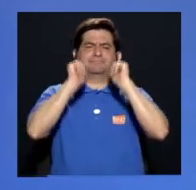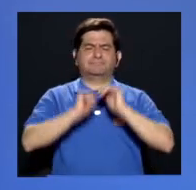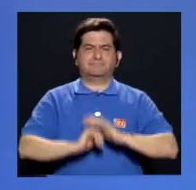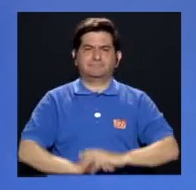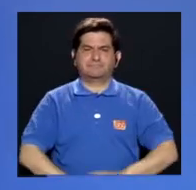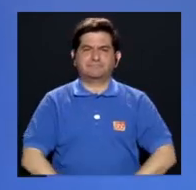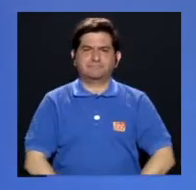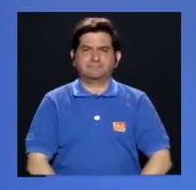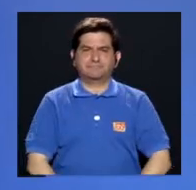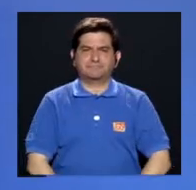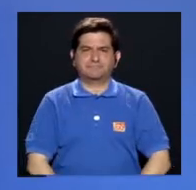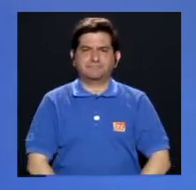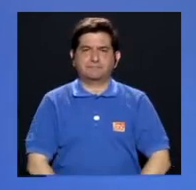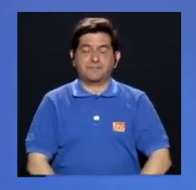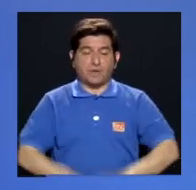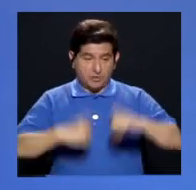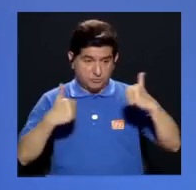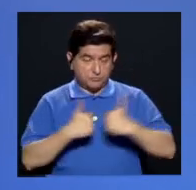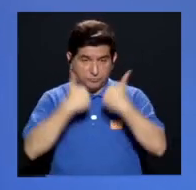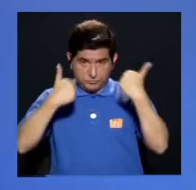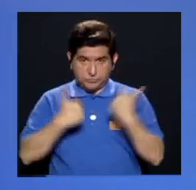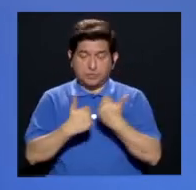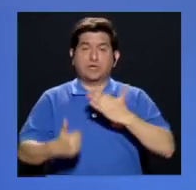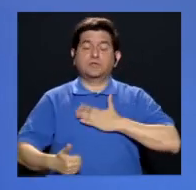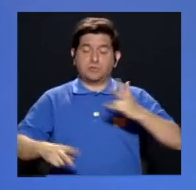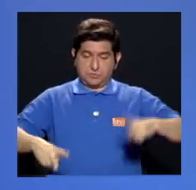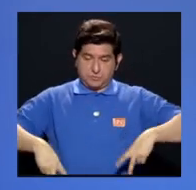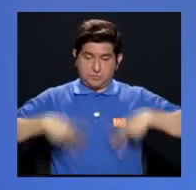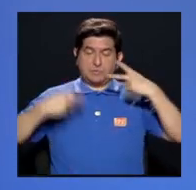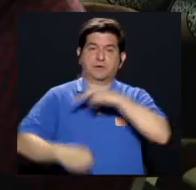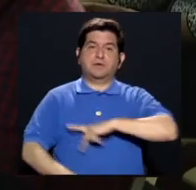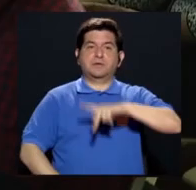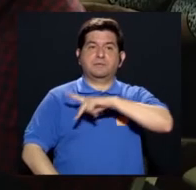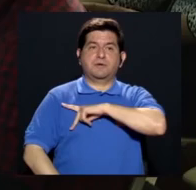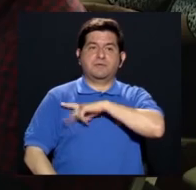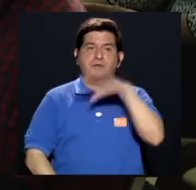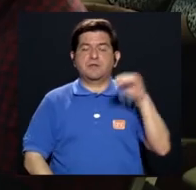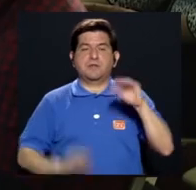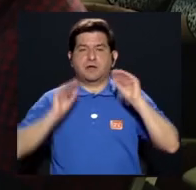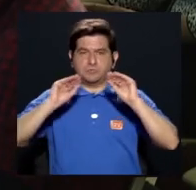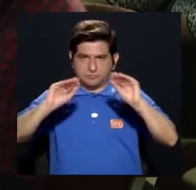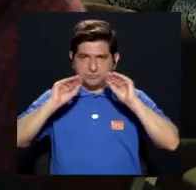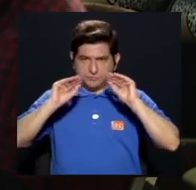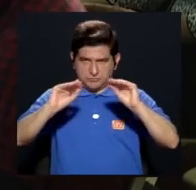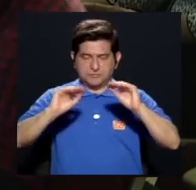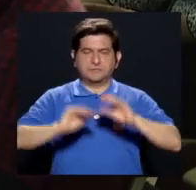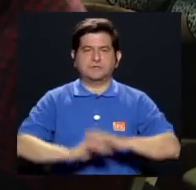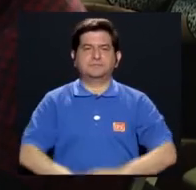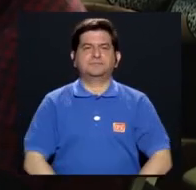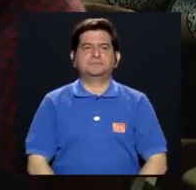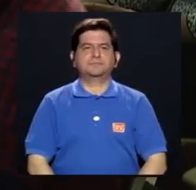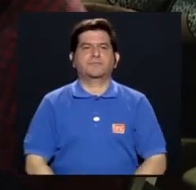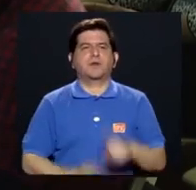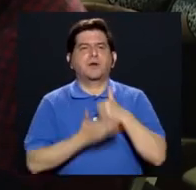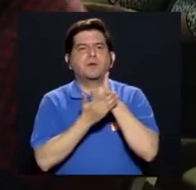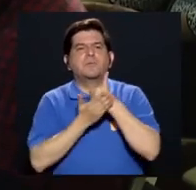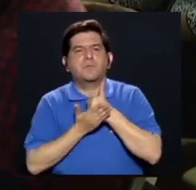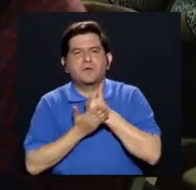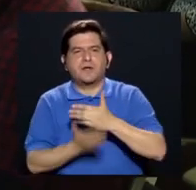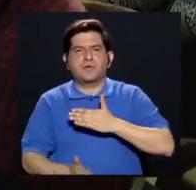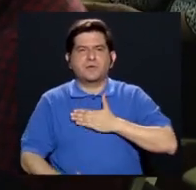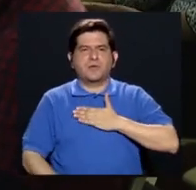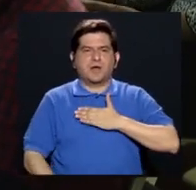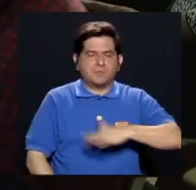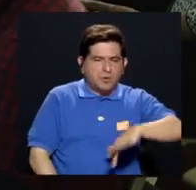y de retos para mi vida personal y académica, por ayudarme a descubrir